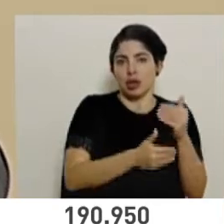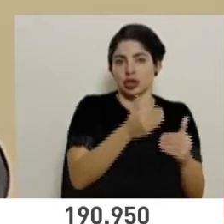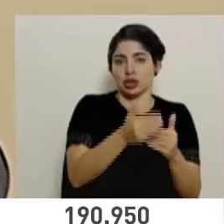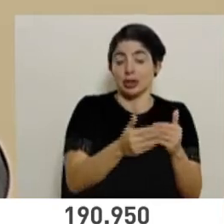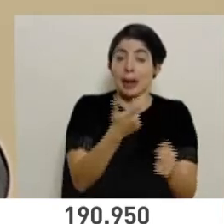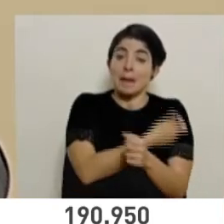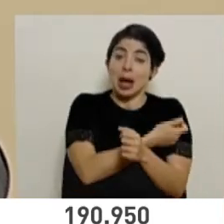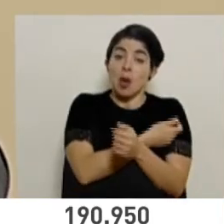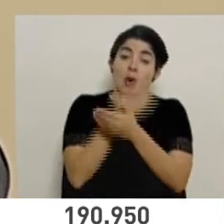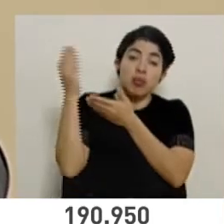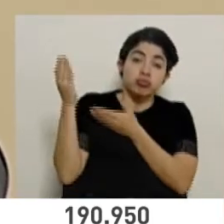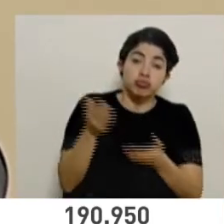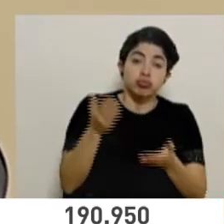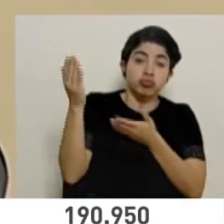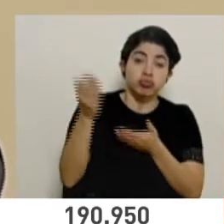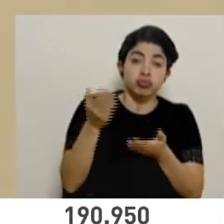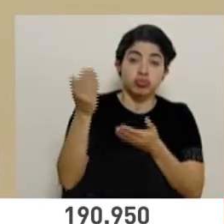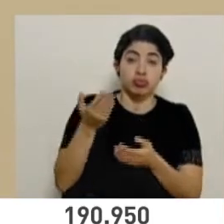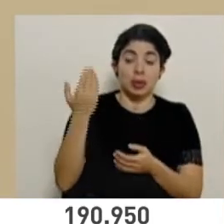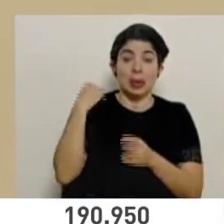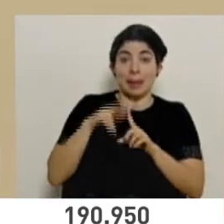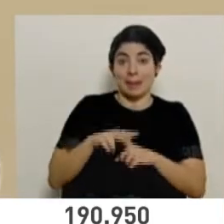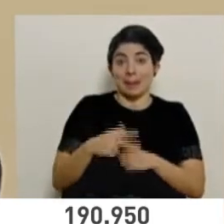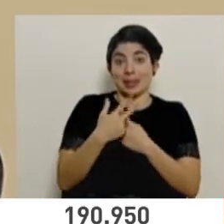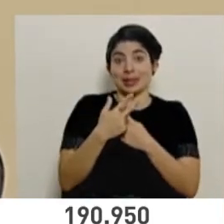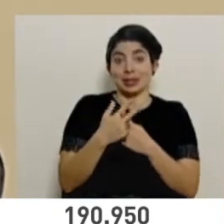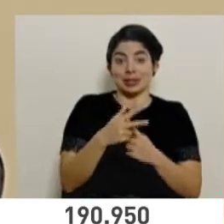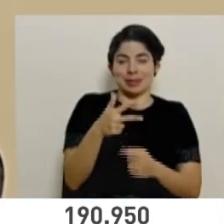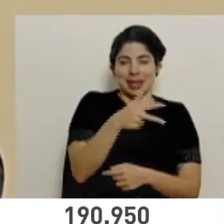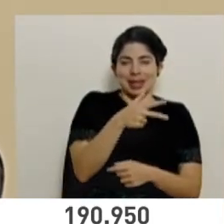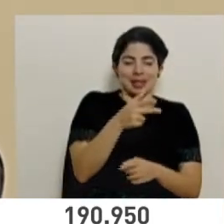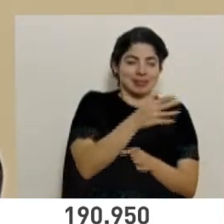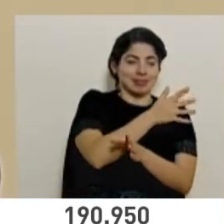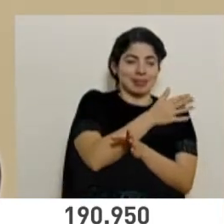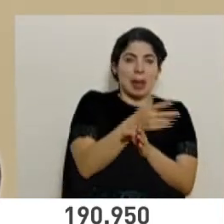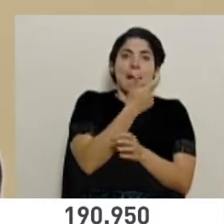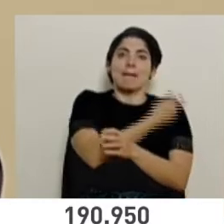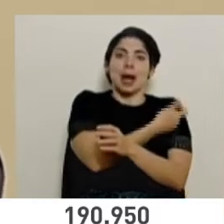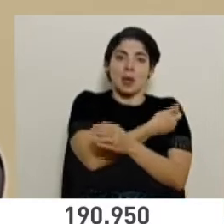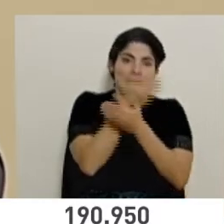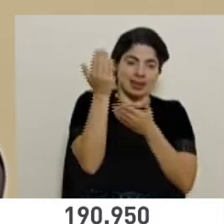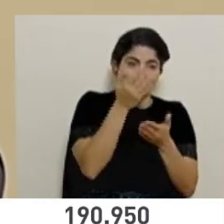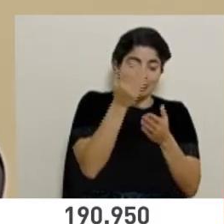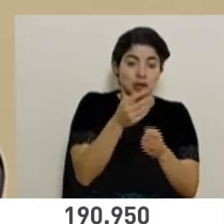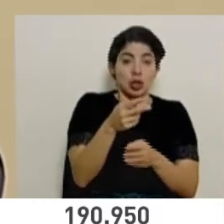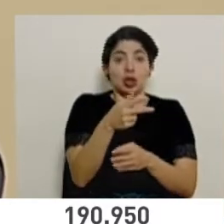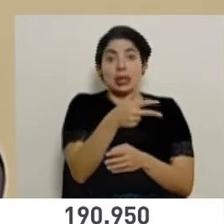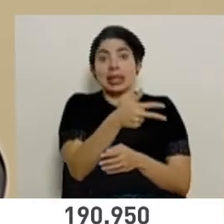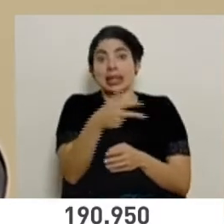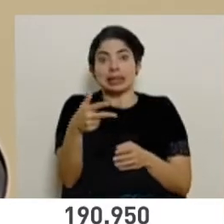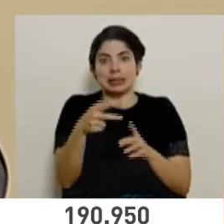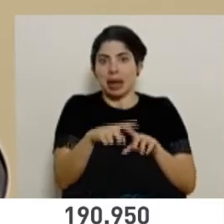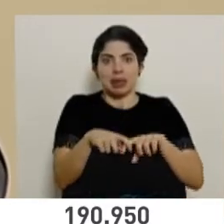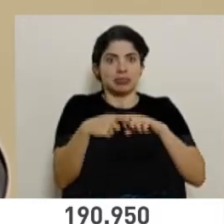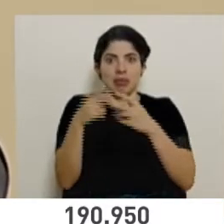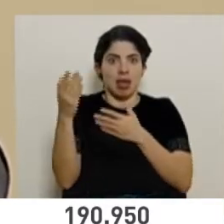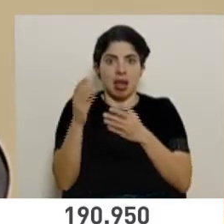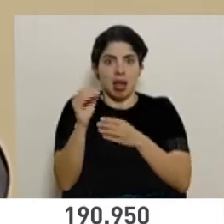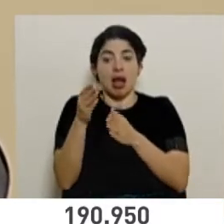llegada de las vacunas al país, a partir de que se reanudó después de las 3 semanas que ya dimos a conocer, donde no hubo llegada de